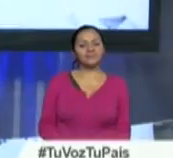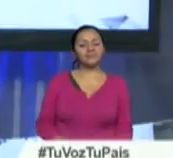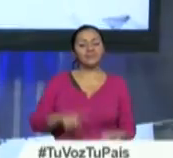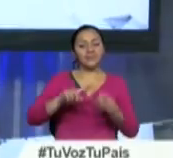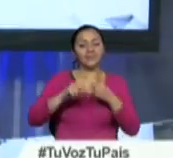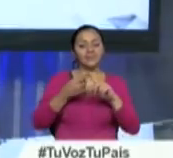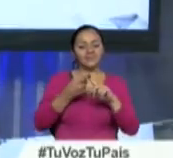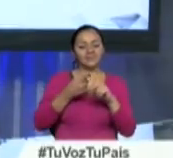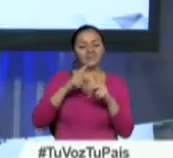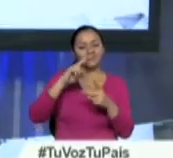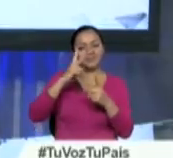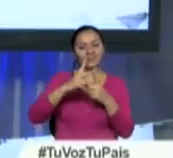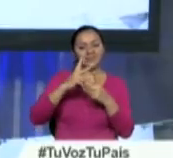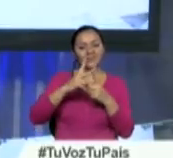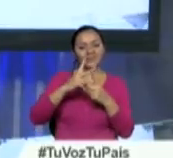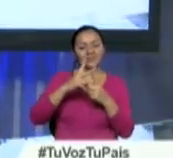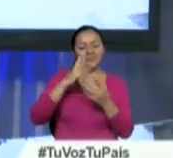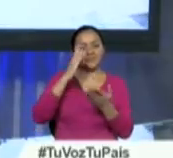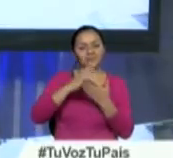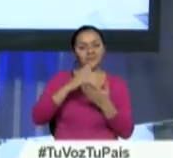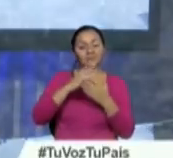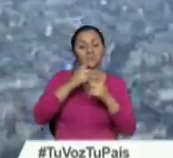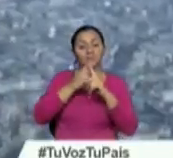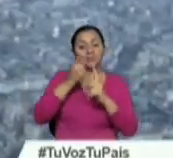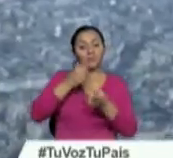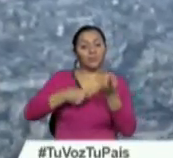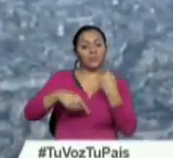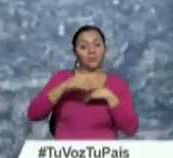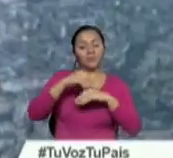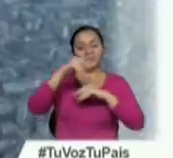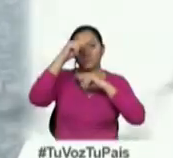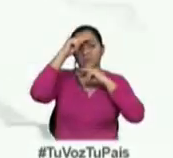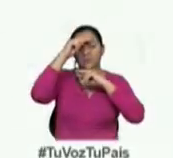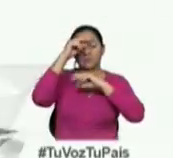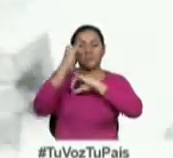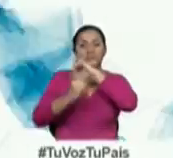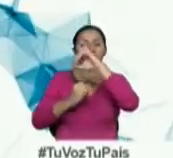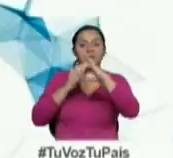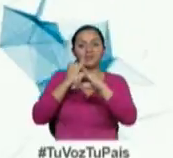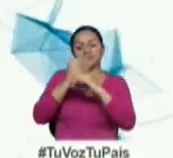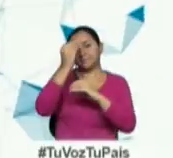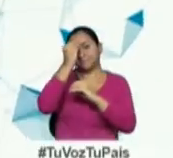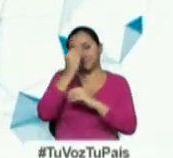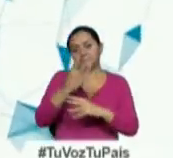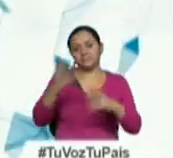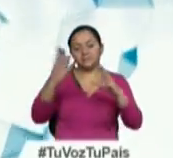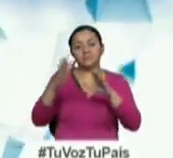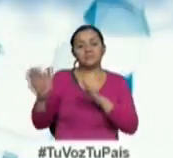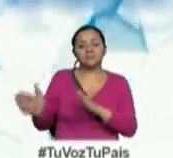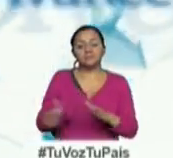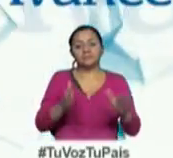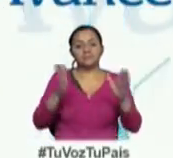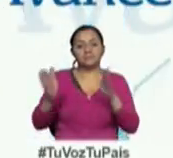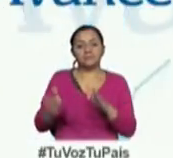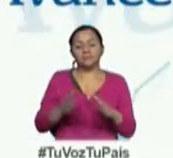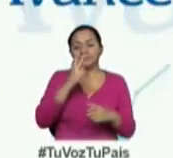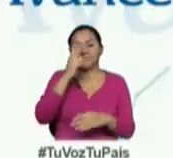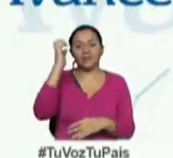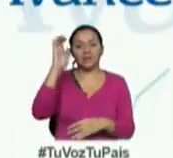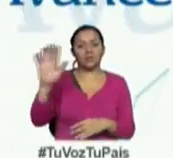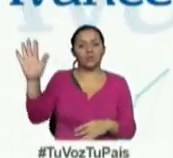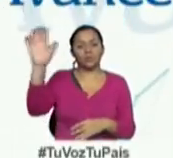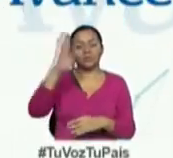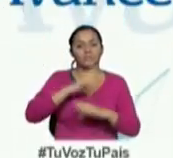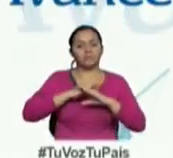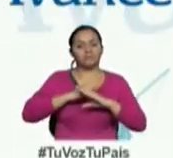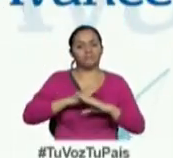Amigos, hacemos la segunda pausa de esta noche, pero al regresar en las noticias internacionales, le contaremos sobre las acciones que está tomando Europa para